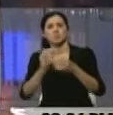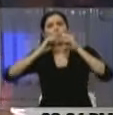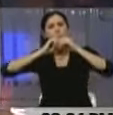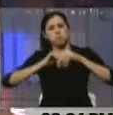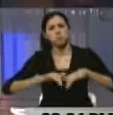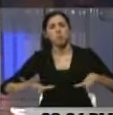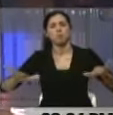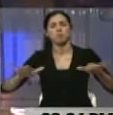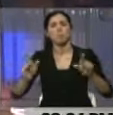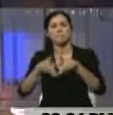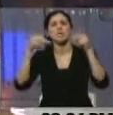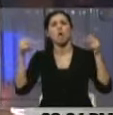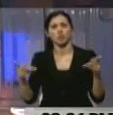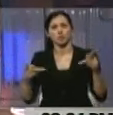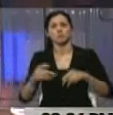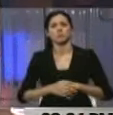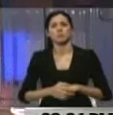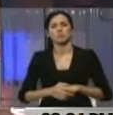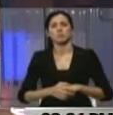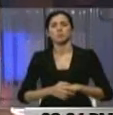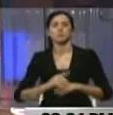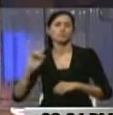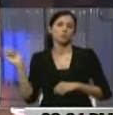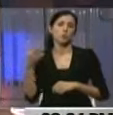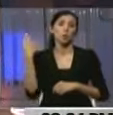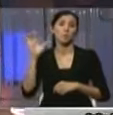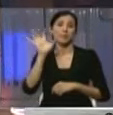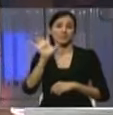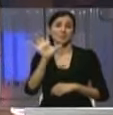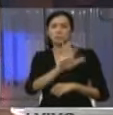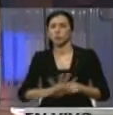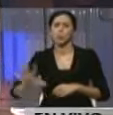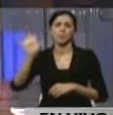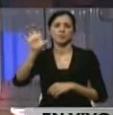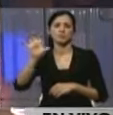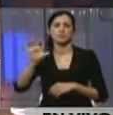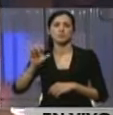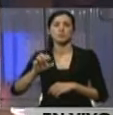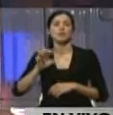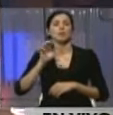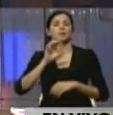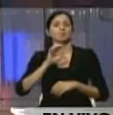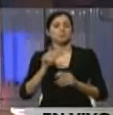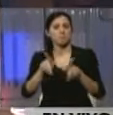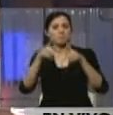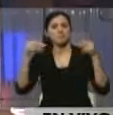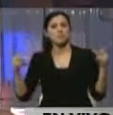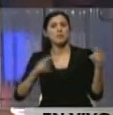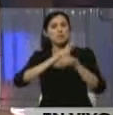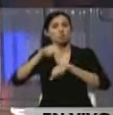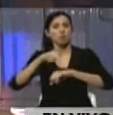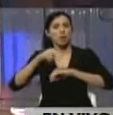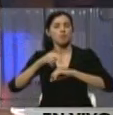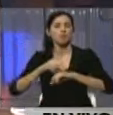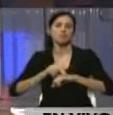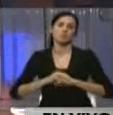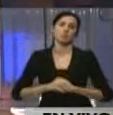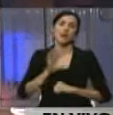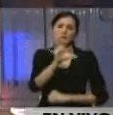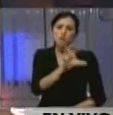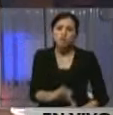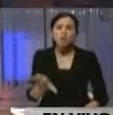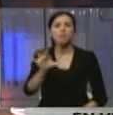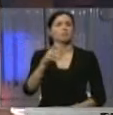difusión. Toda la prensa nacional, en la prensa regional, Ciudad Cogede, me dicen que corre por todos lados,